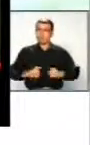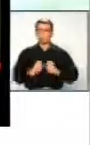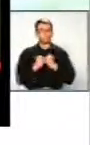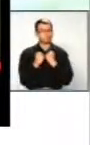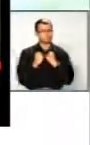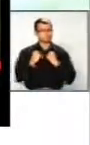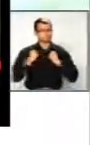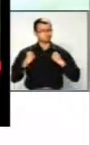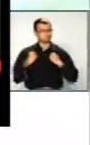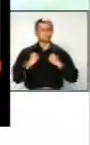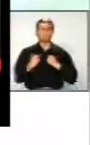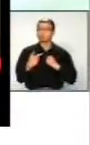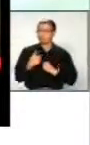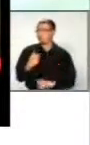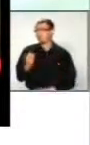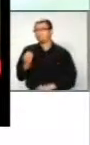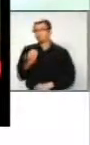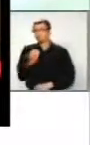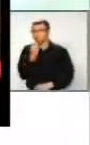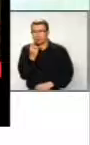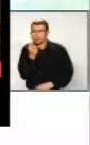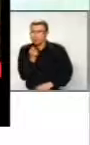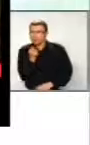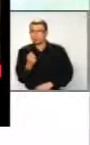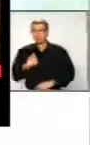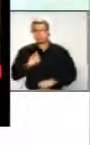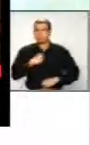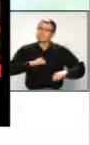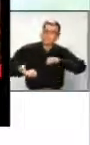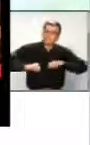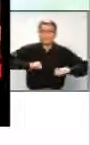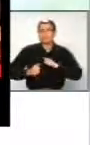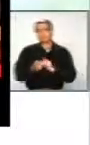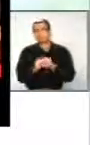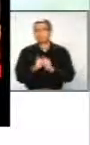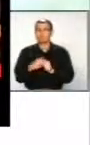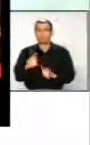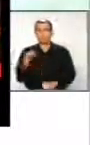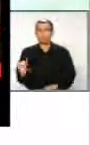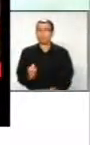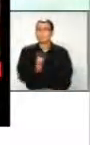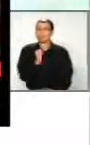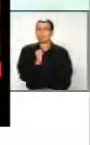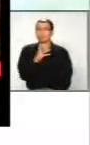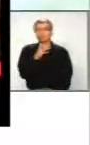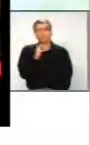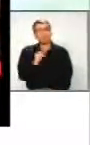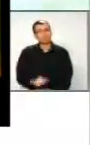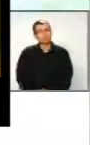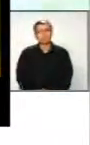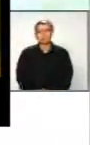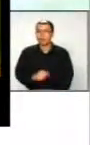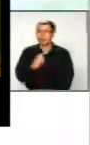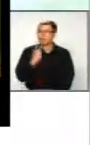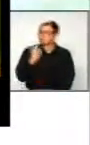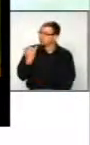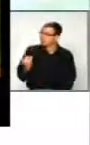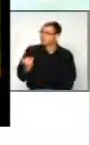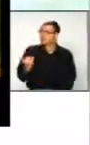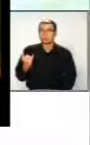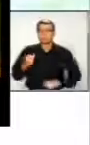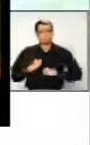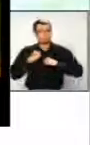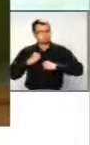que quisiera y que hiciera las dietas y que fui muy deportista, nunca logré ser delgada. Y por más que lo suavicen, que está maciza, eso es gordo, claro, que